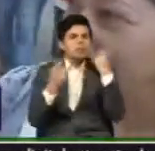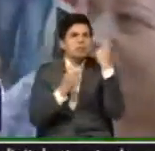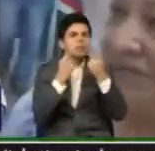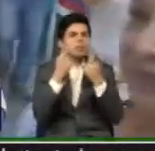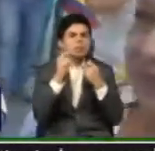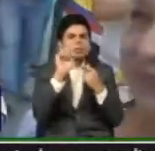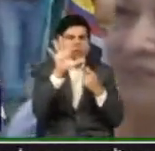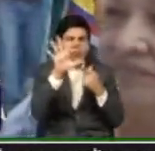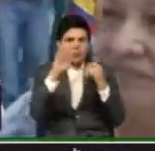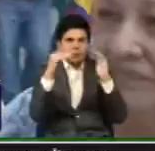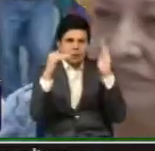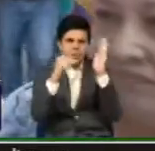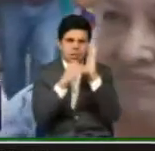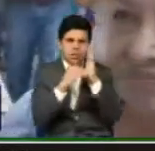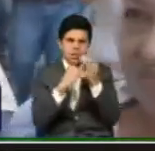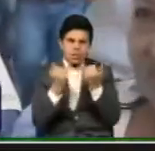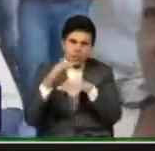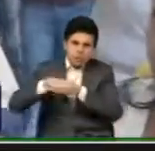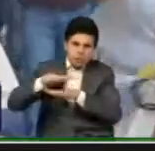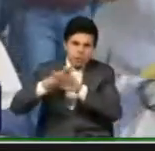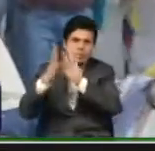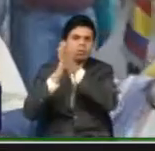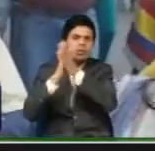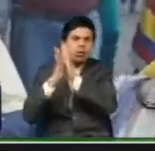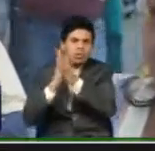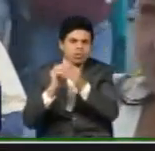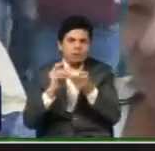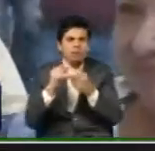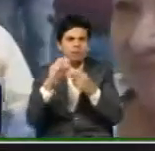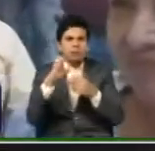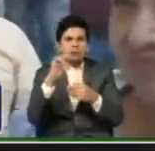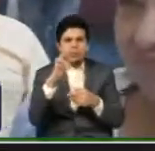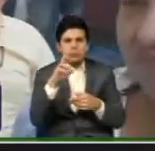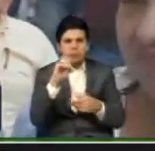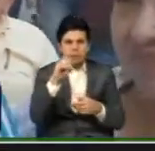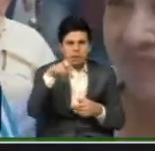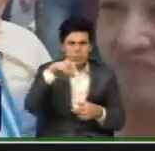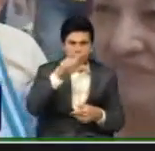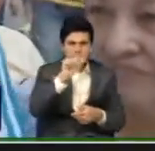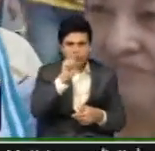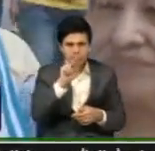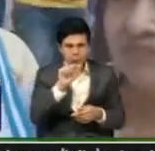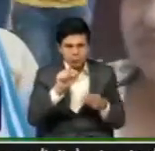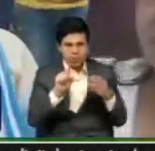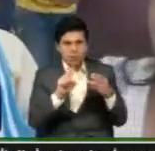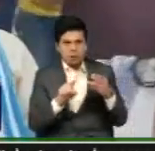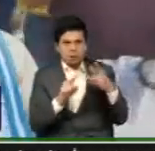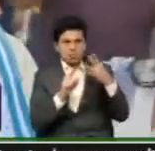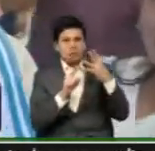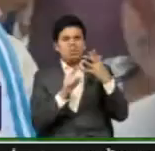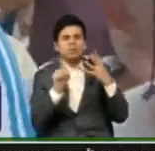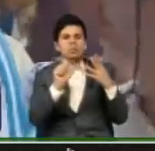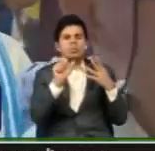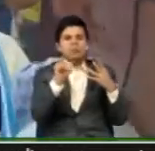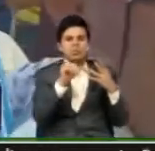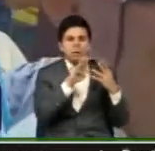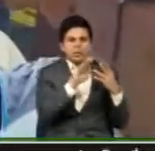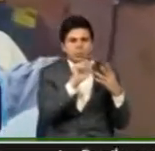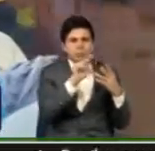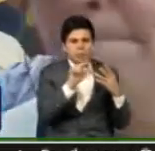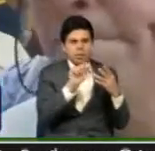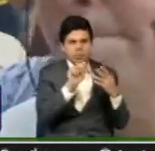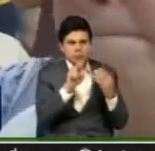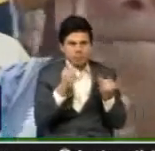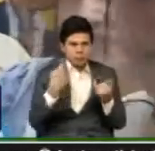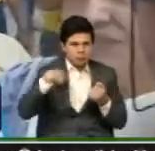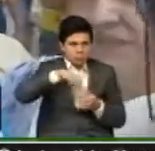comerciantes. Ahora está San Andresito Centro, Centro Plazas, San Bazar. Es muchísima la gente que en estos momentos